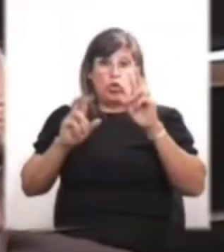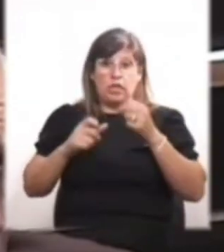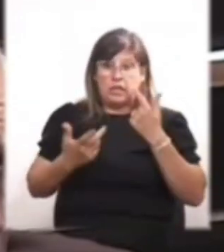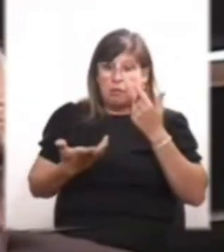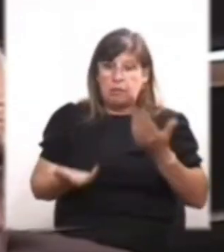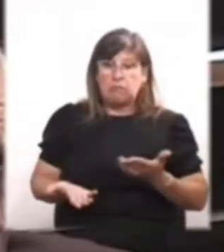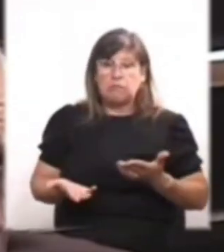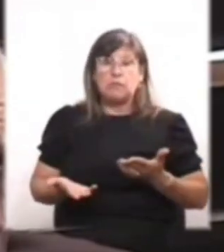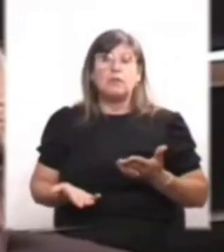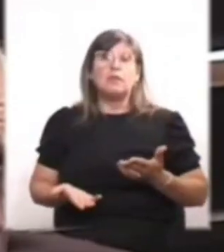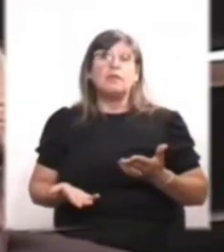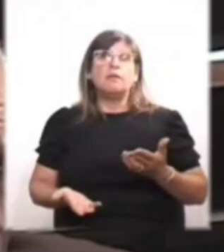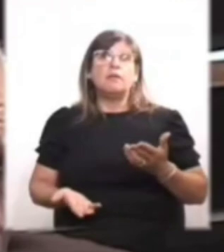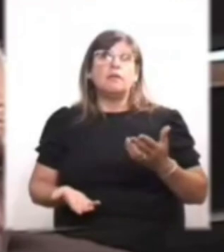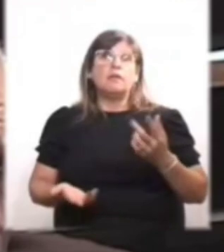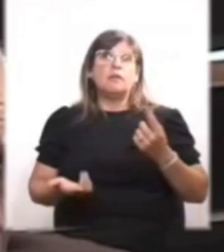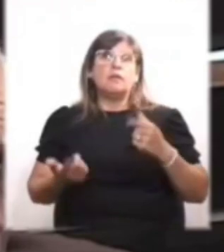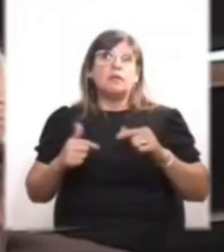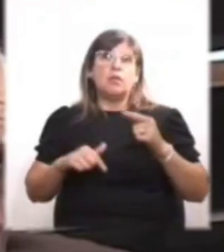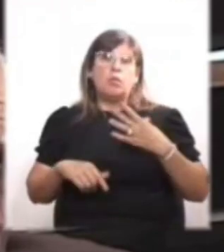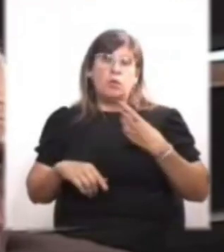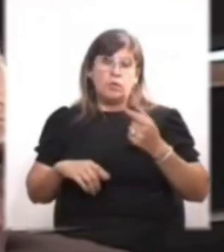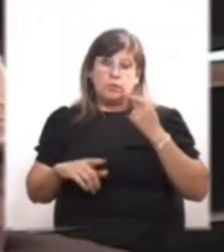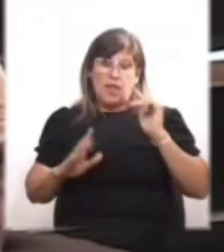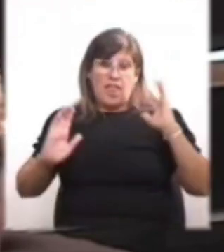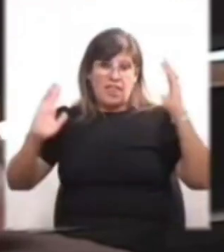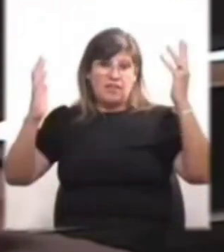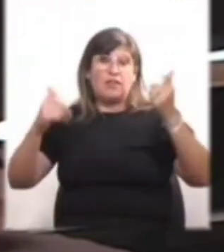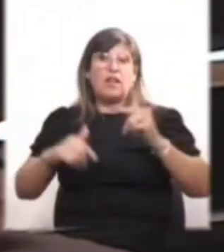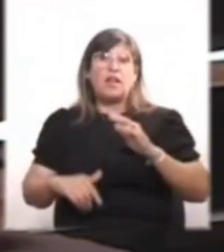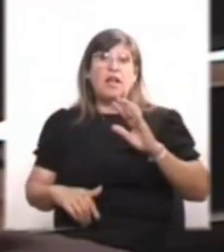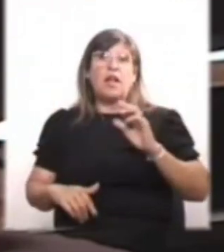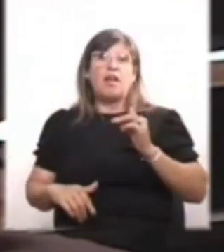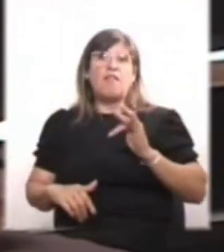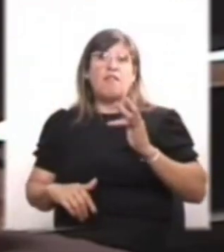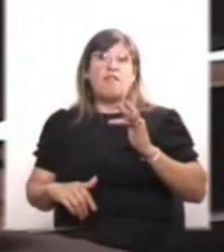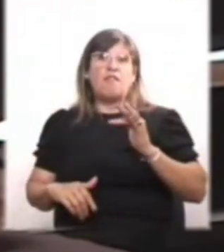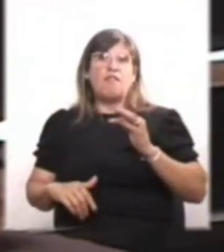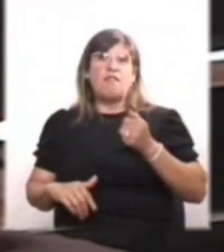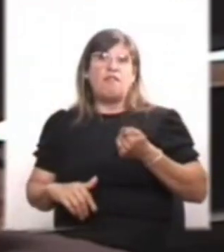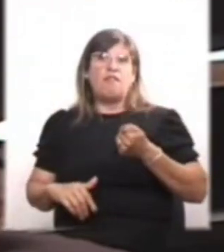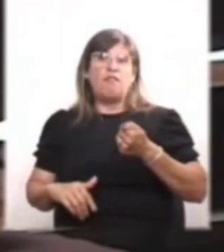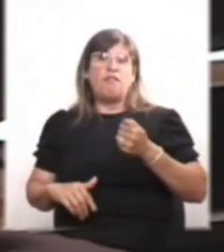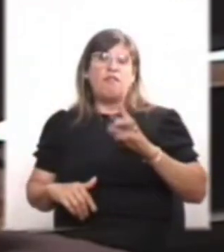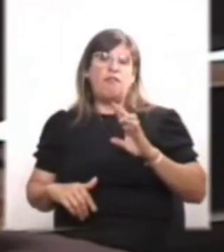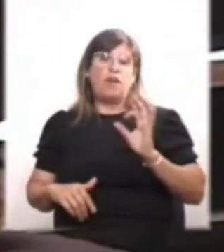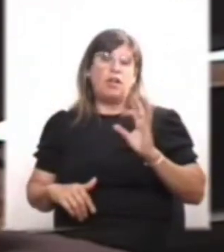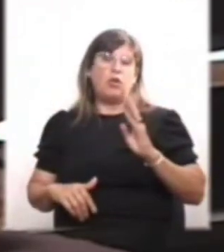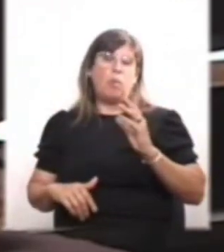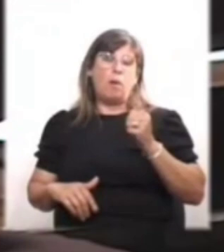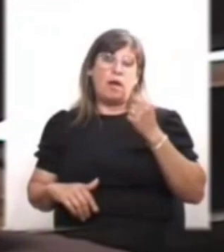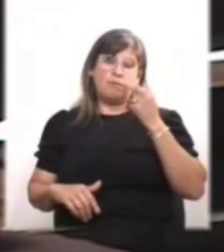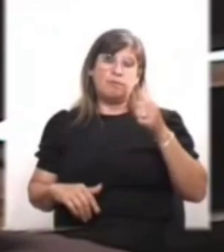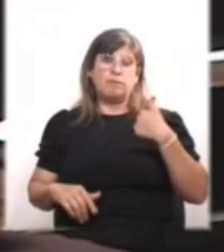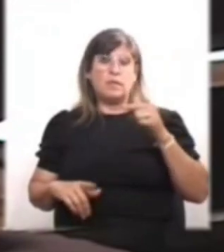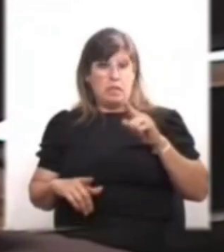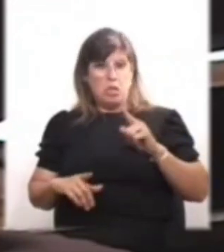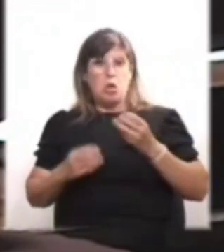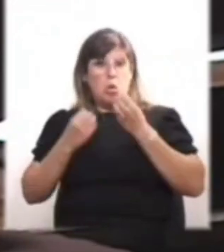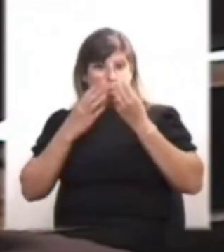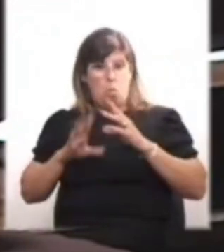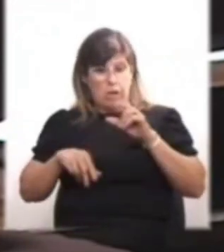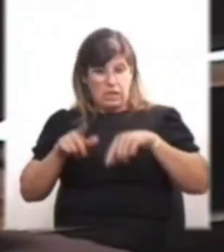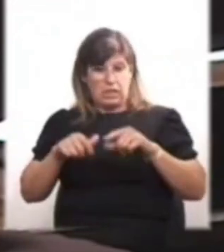General Forestal, que está el ingeniero Faropa a su frente y que ha hecho una gran gestión desde su óptica y